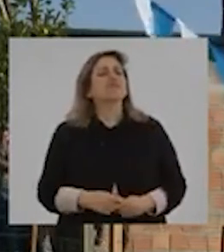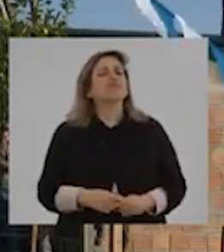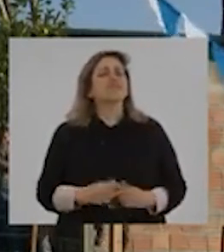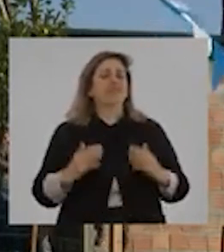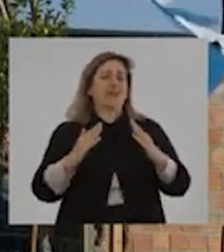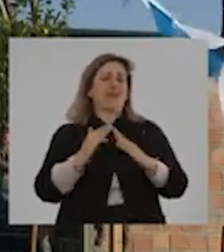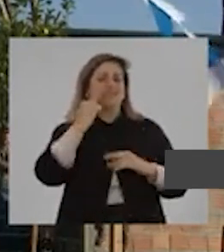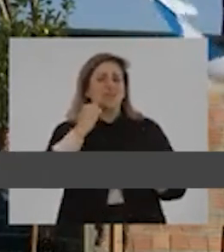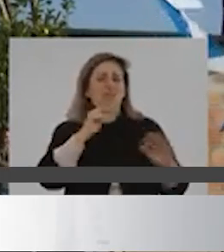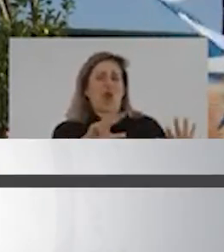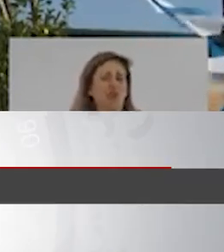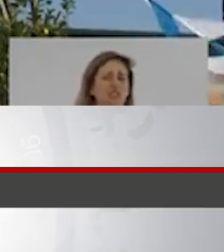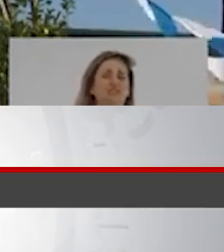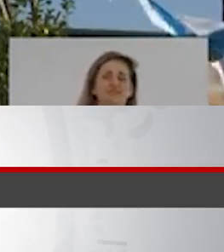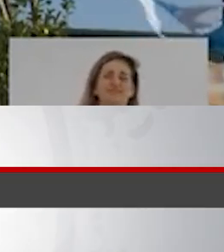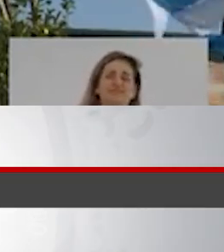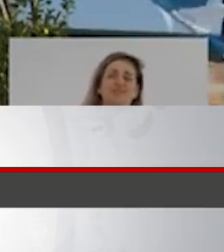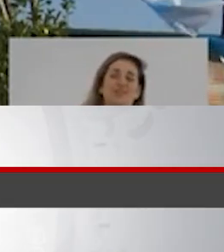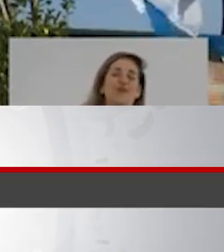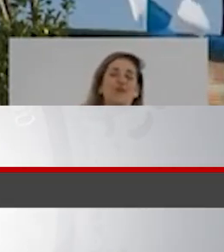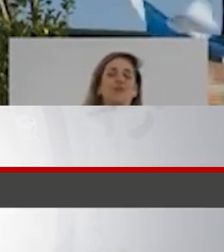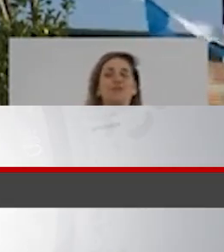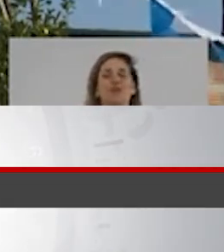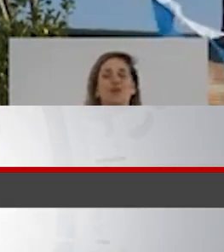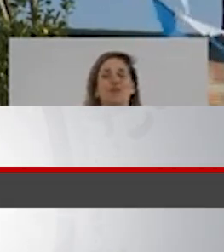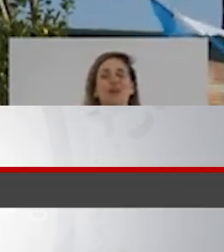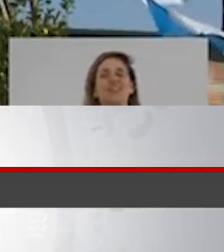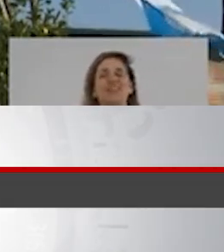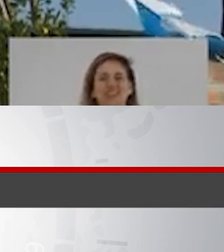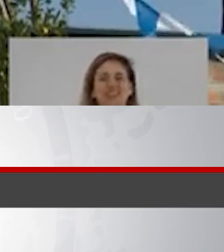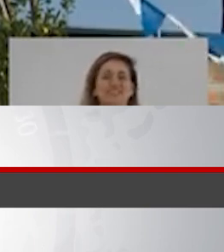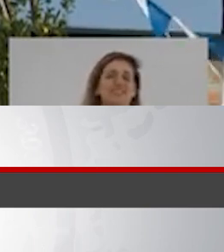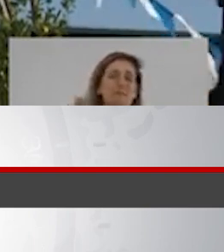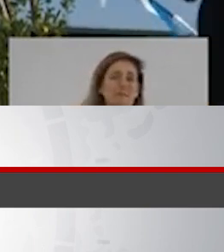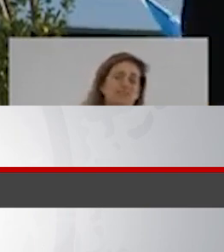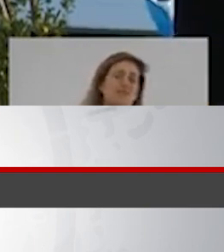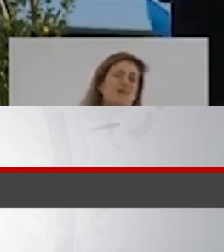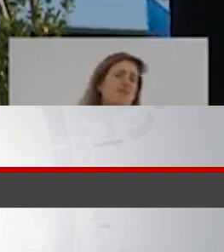Fui a la casa número 8 con Matías, que sé que para todos significa algo muy especial.